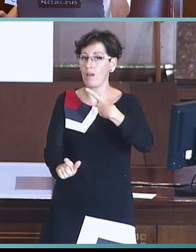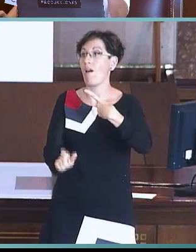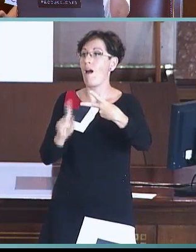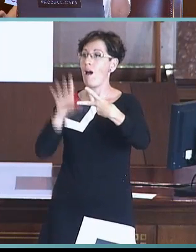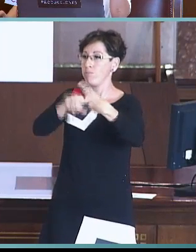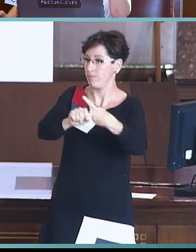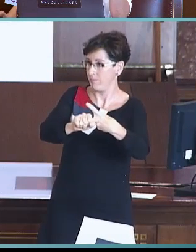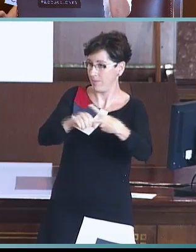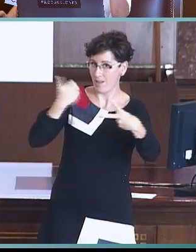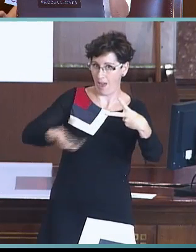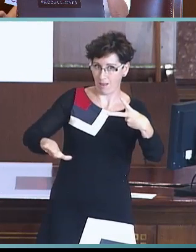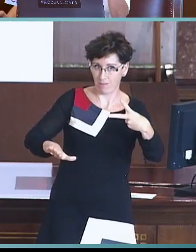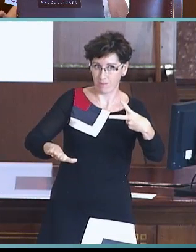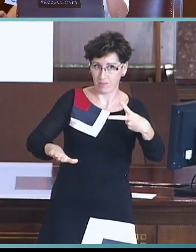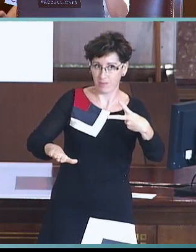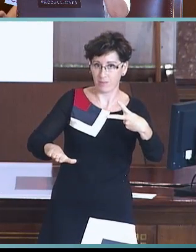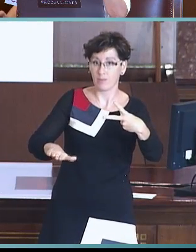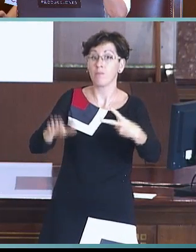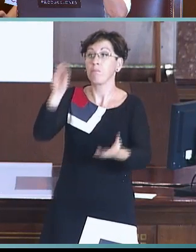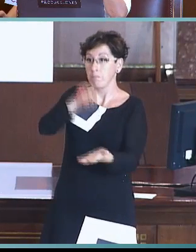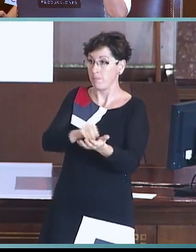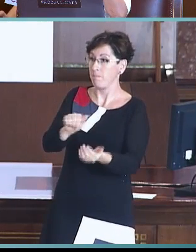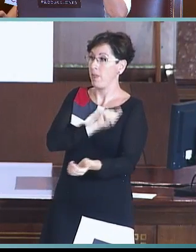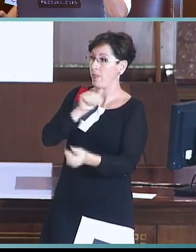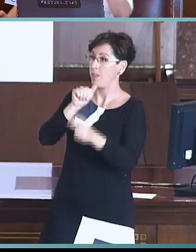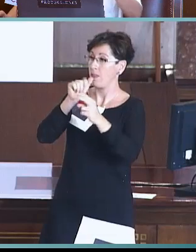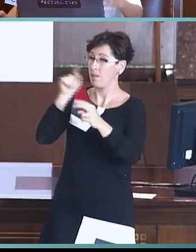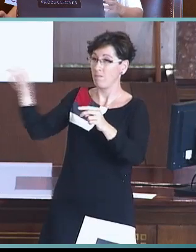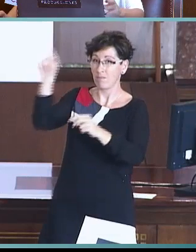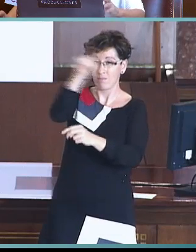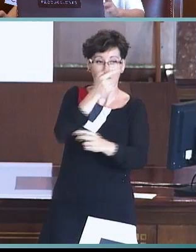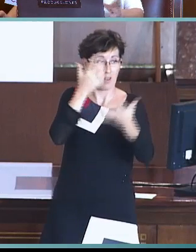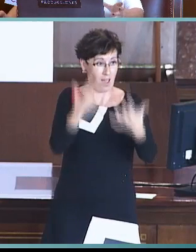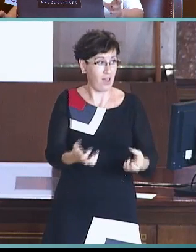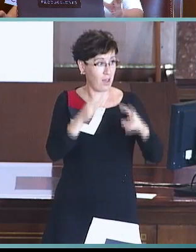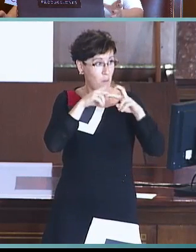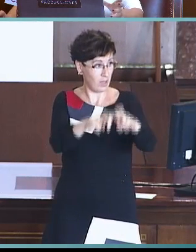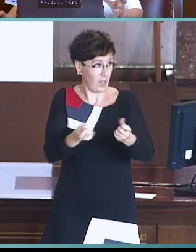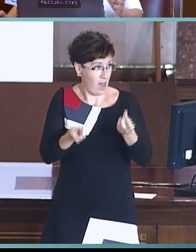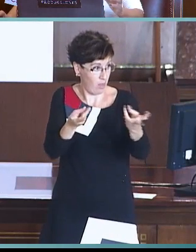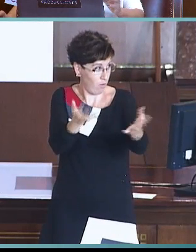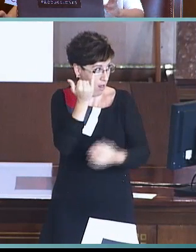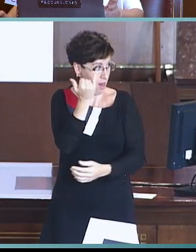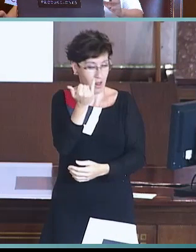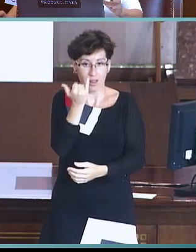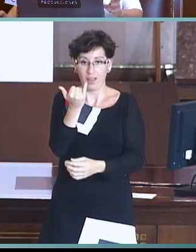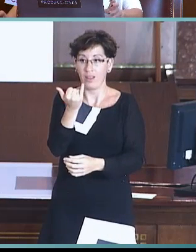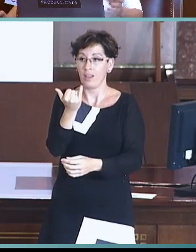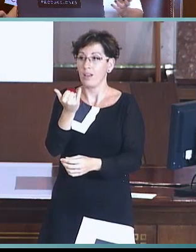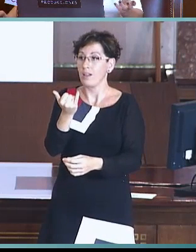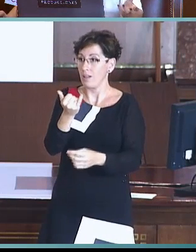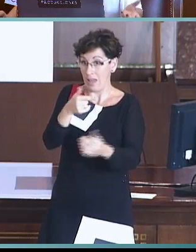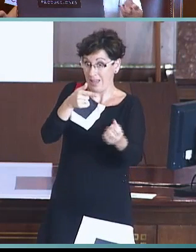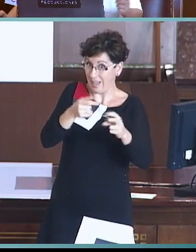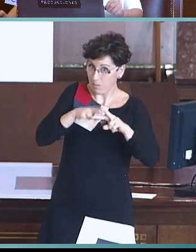interés. Además, tenemos muchas investigaciones que nos ponen sobre la mesa esa relación tan estrecha que existe